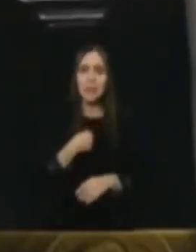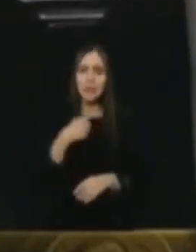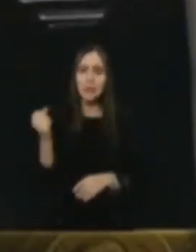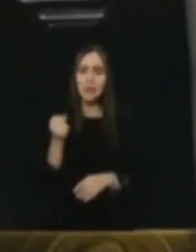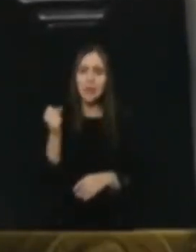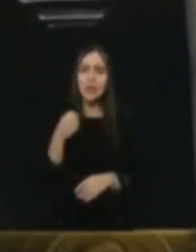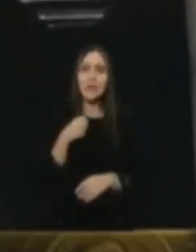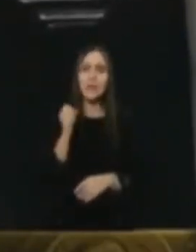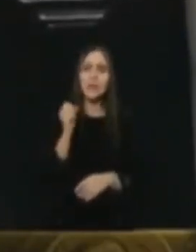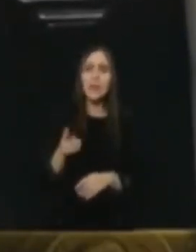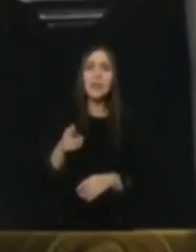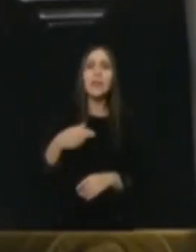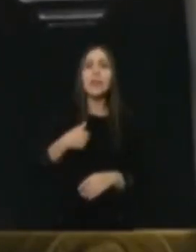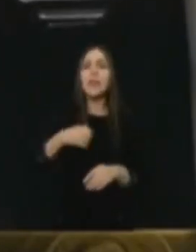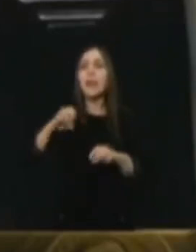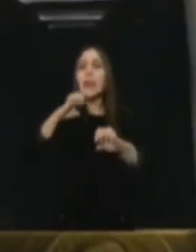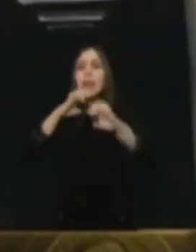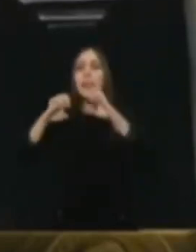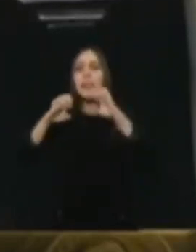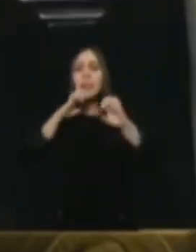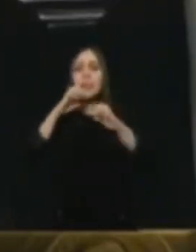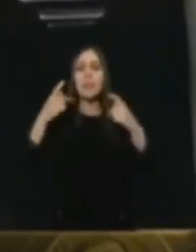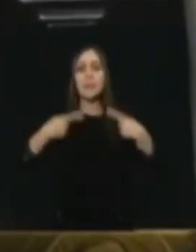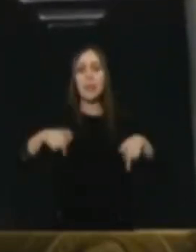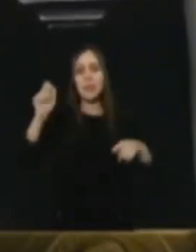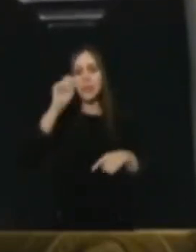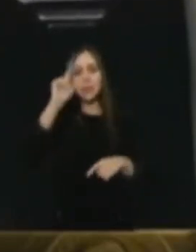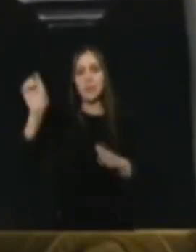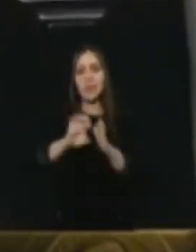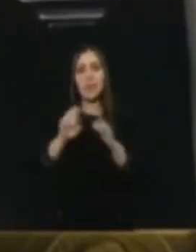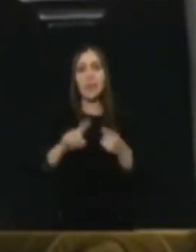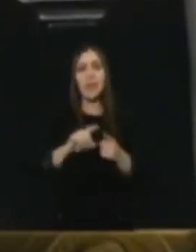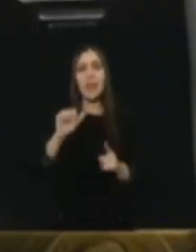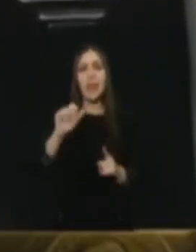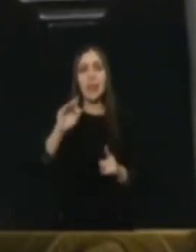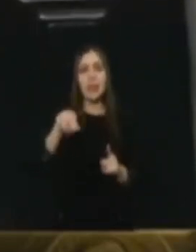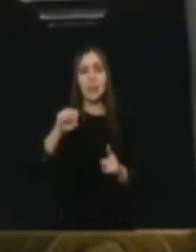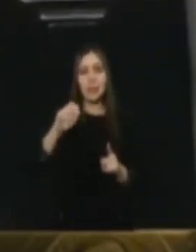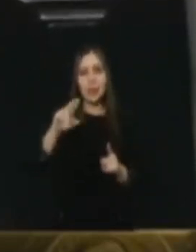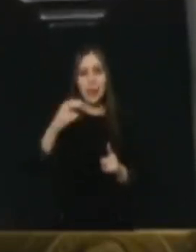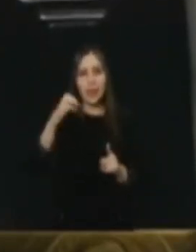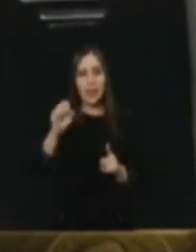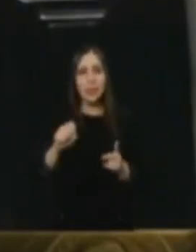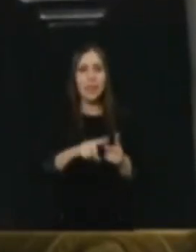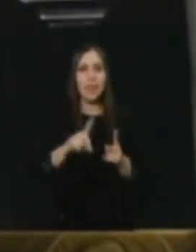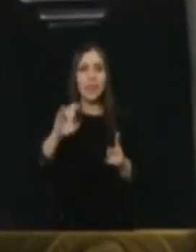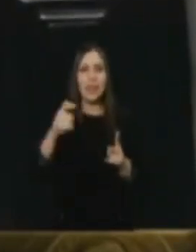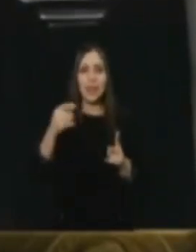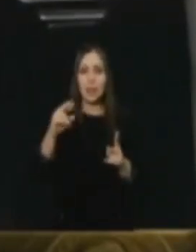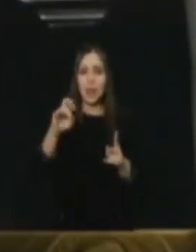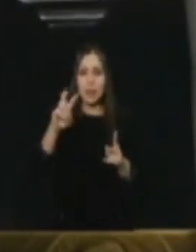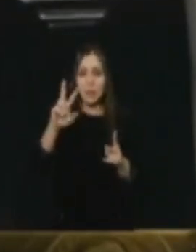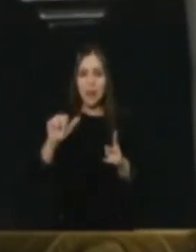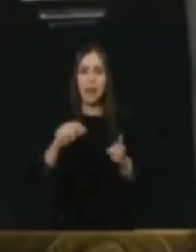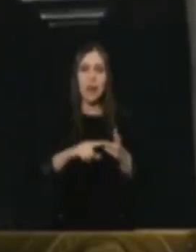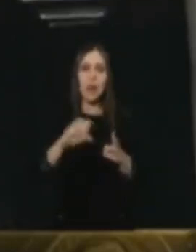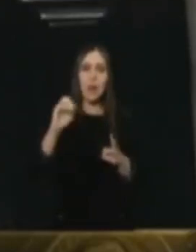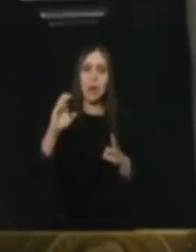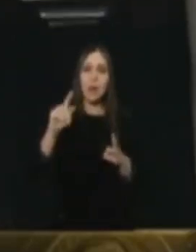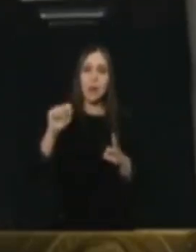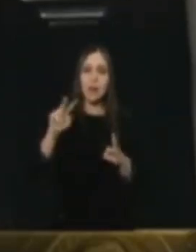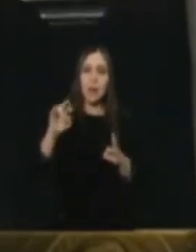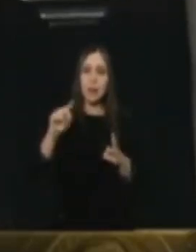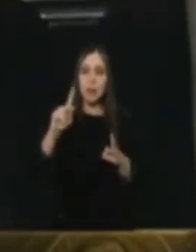personajes como don Alfonso Reyes, Diego Rivera, Octavio Paz,